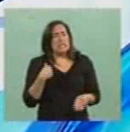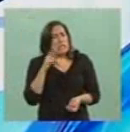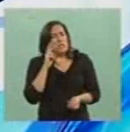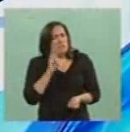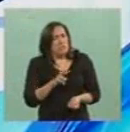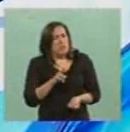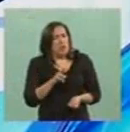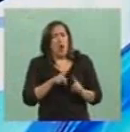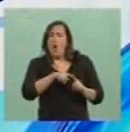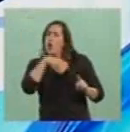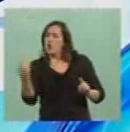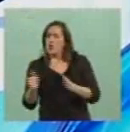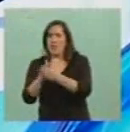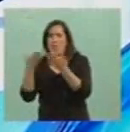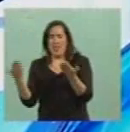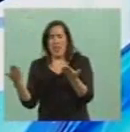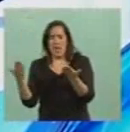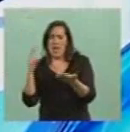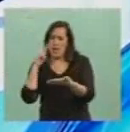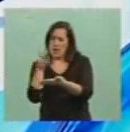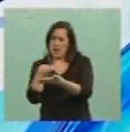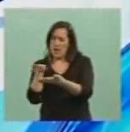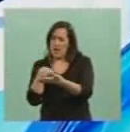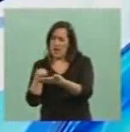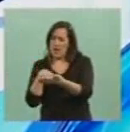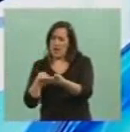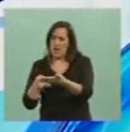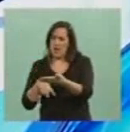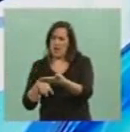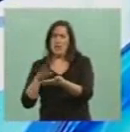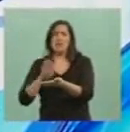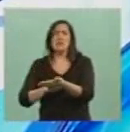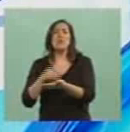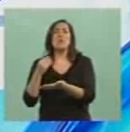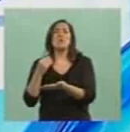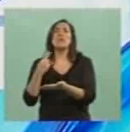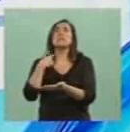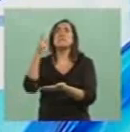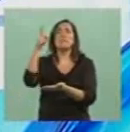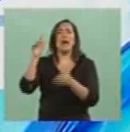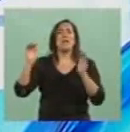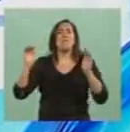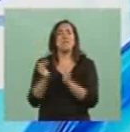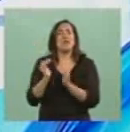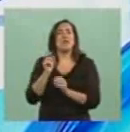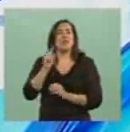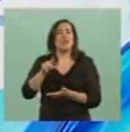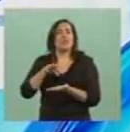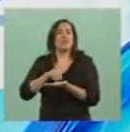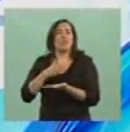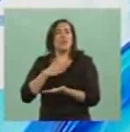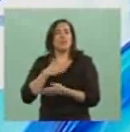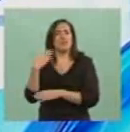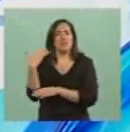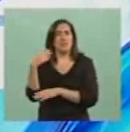curiosamente leí en otro diario local que se retaseaba soberanía a España. En otro diario muy tradicional,